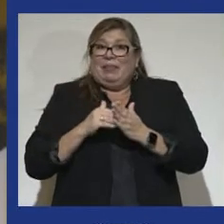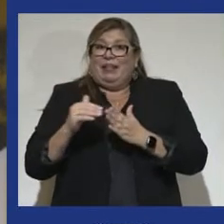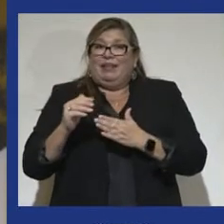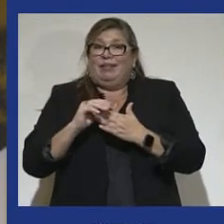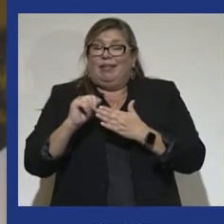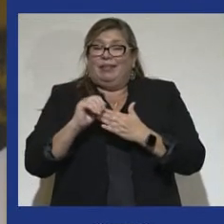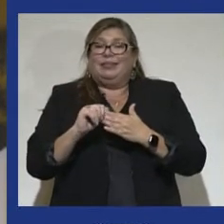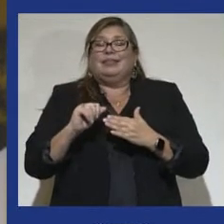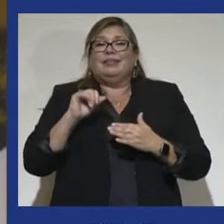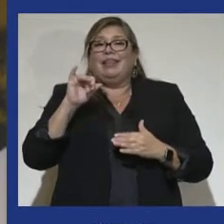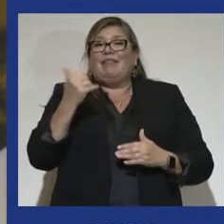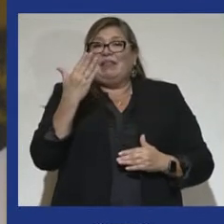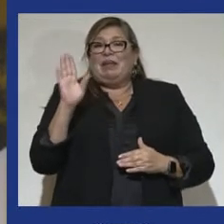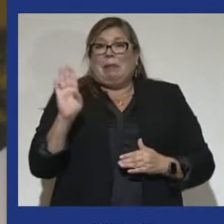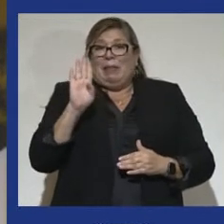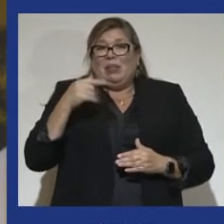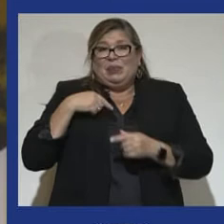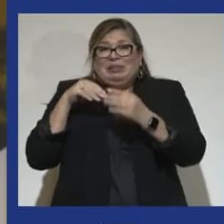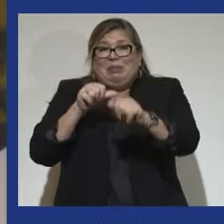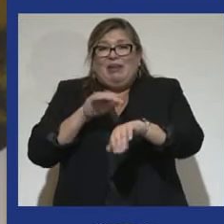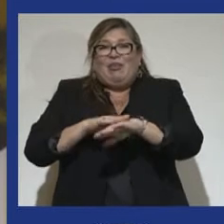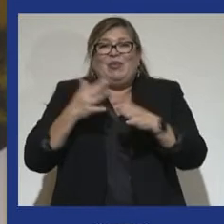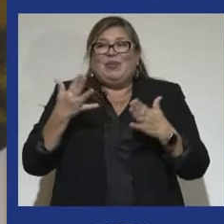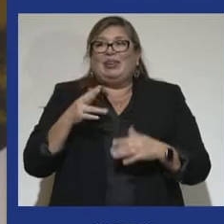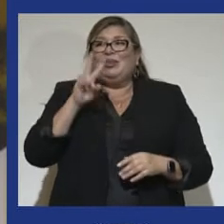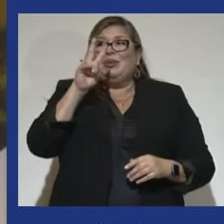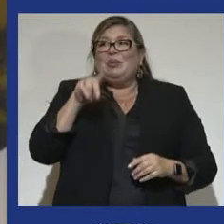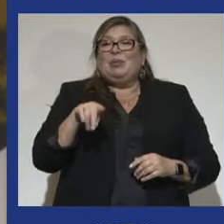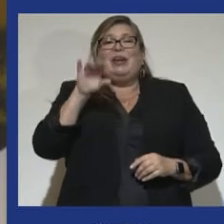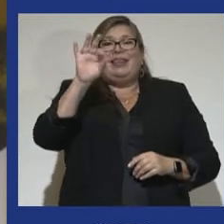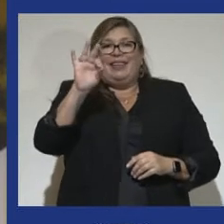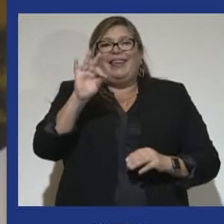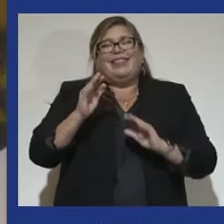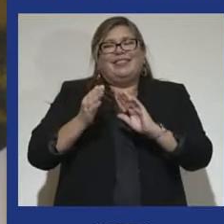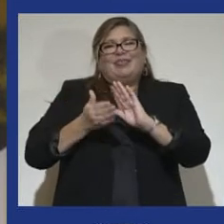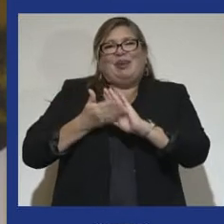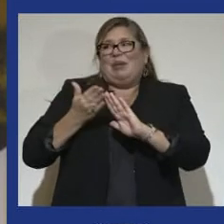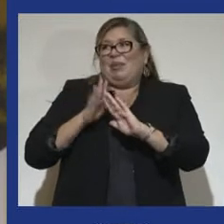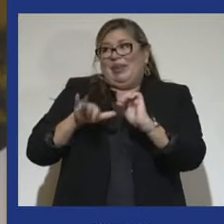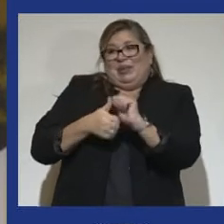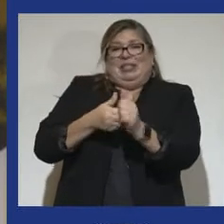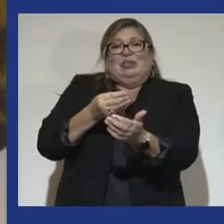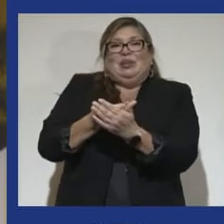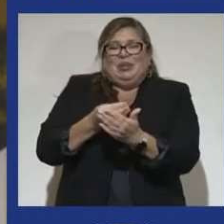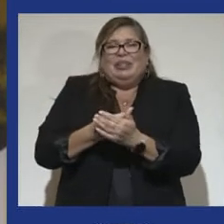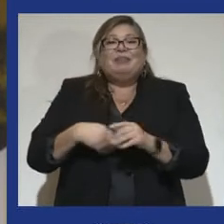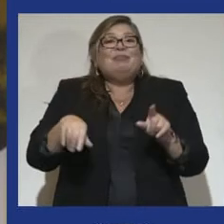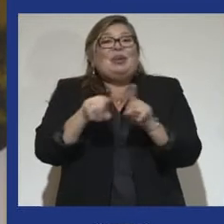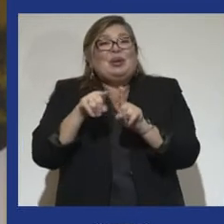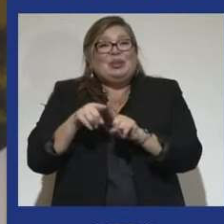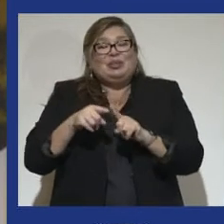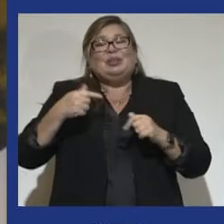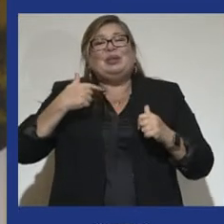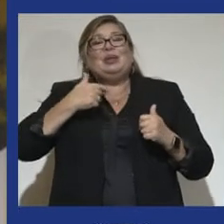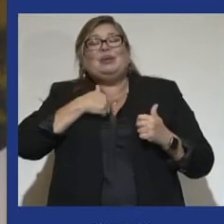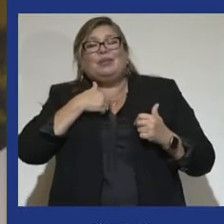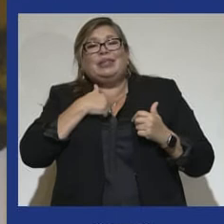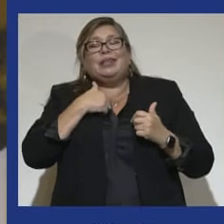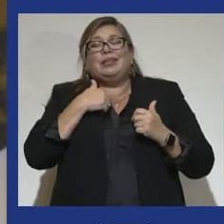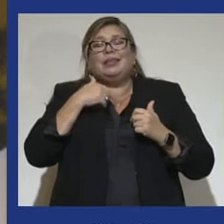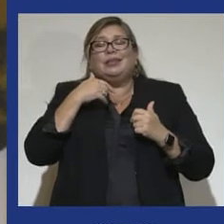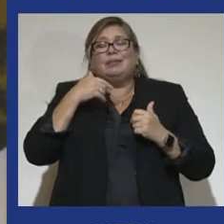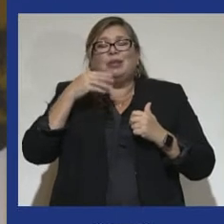15.000 millones en que se están gastando son los 29 mil millones en la reserva